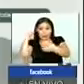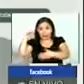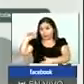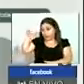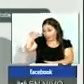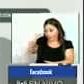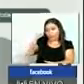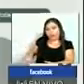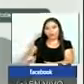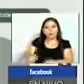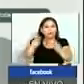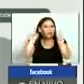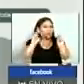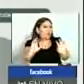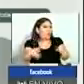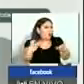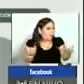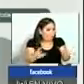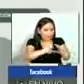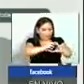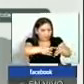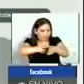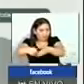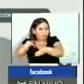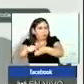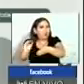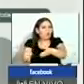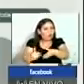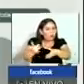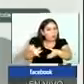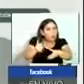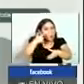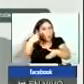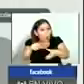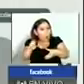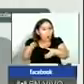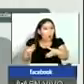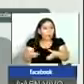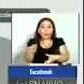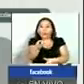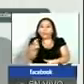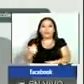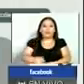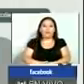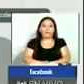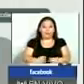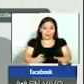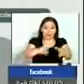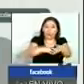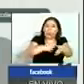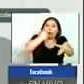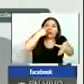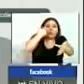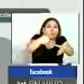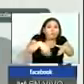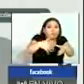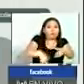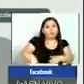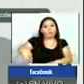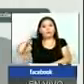de situación de los pacientes. ¿Cómo se encuentran los pacientes y qué cantidad son? Los casos críticos son